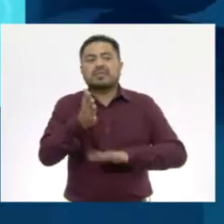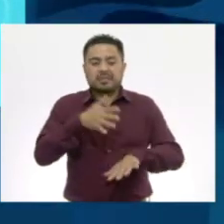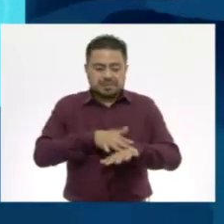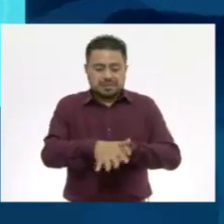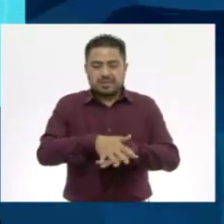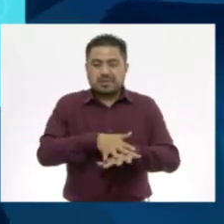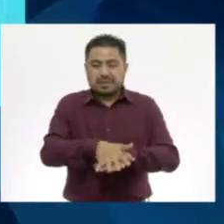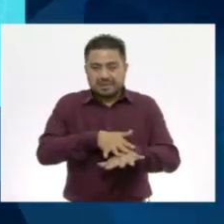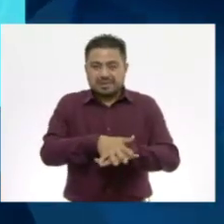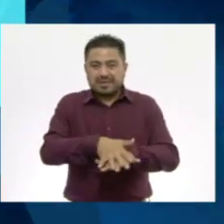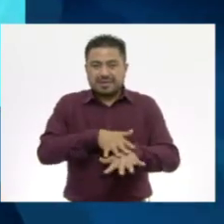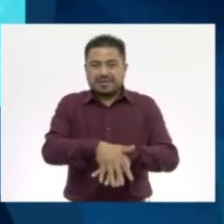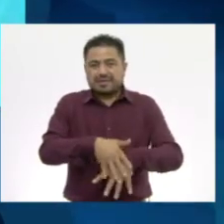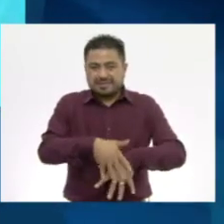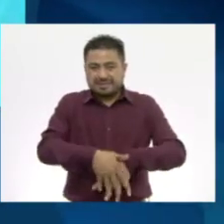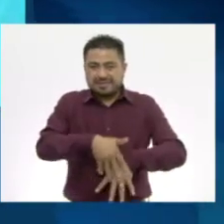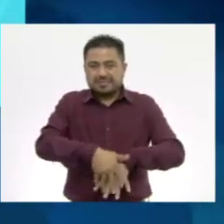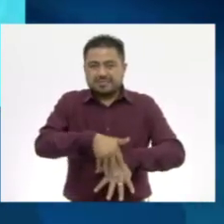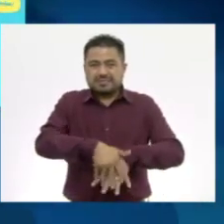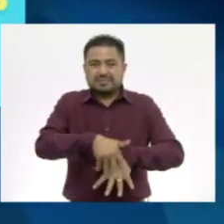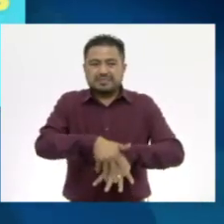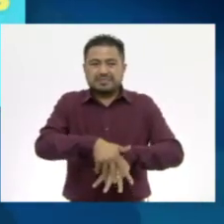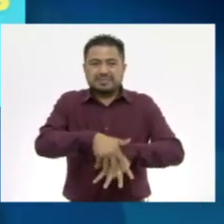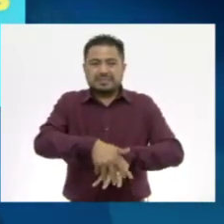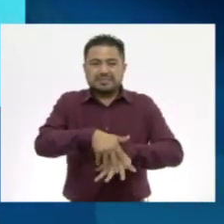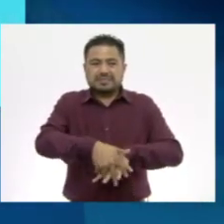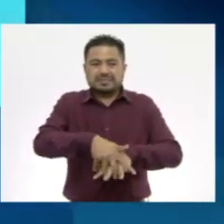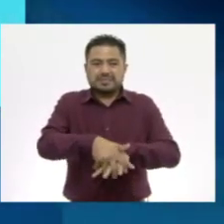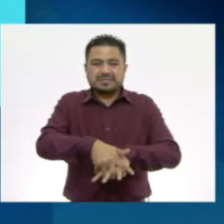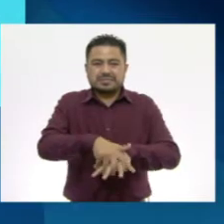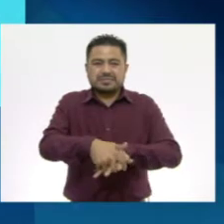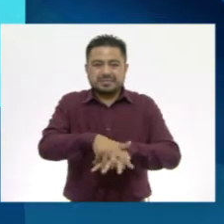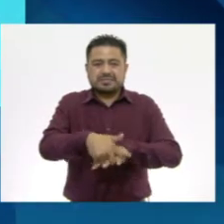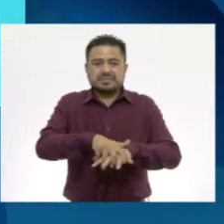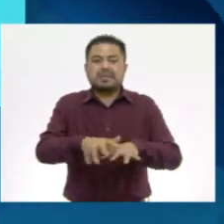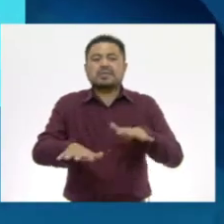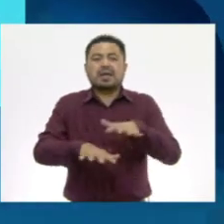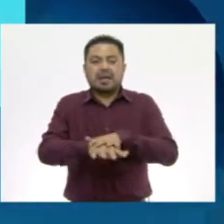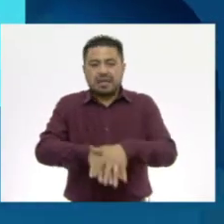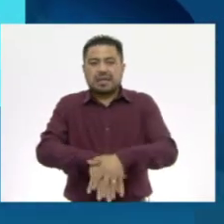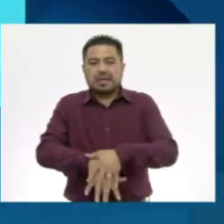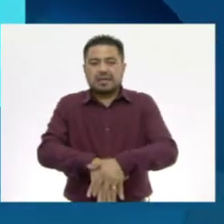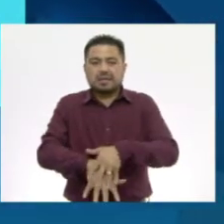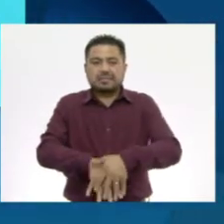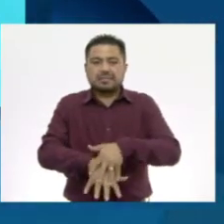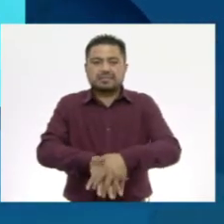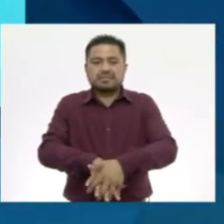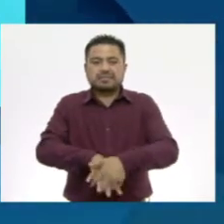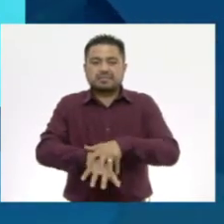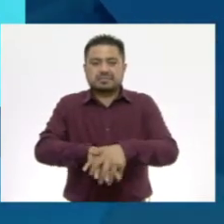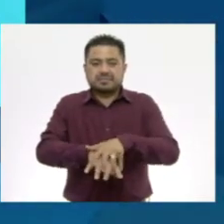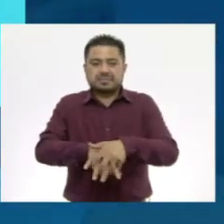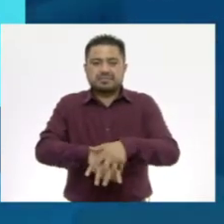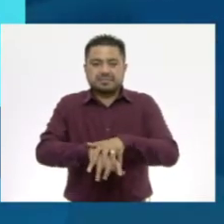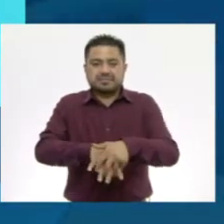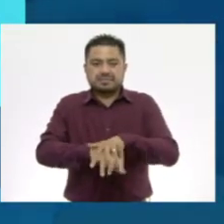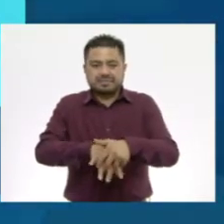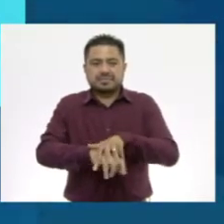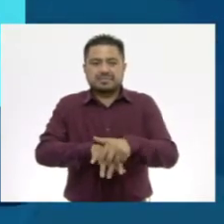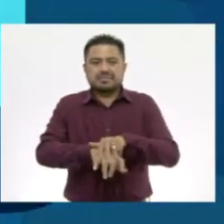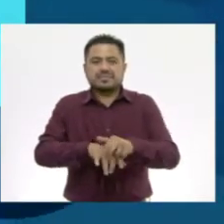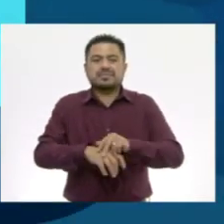de una de tus manos contra el dorso de la otra, entrelazando los dedos. Repite lo mismo con la otra mano. Frota los